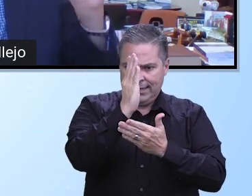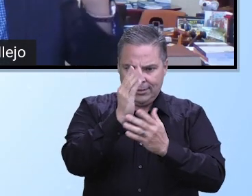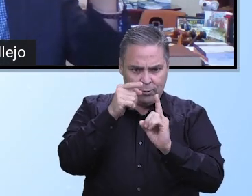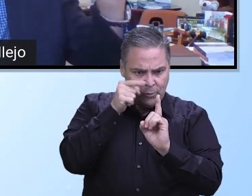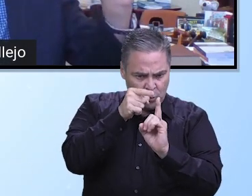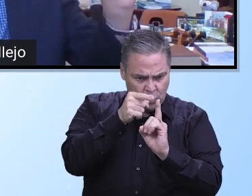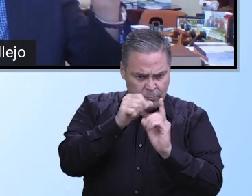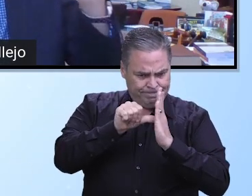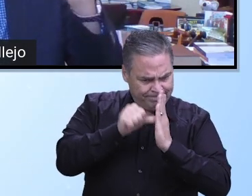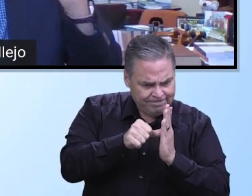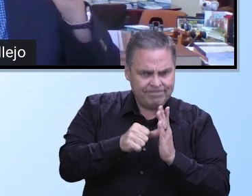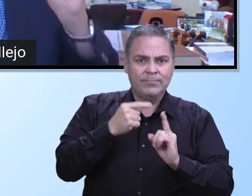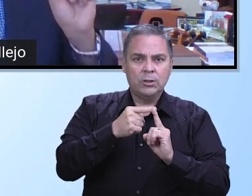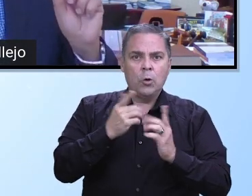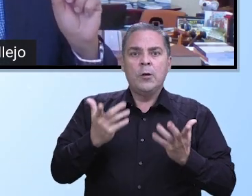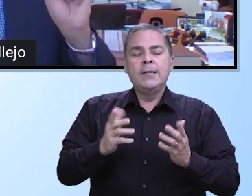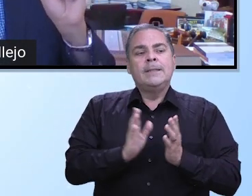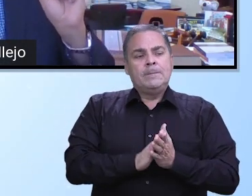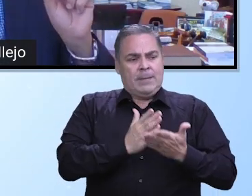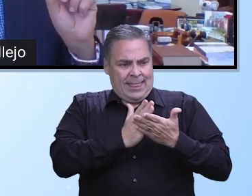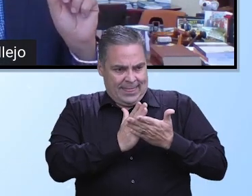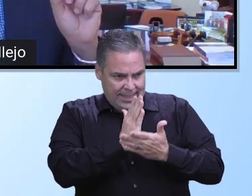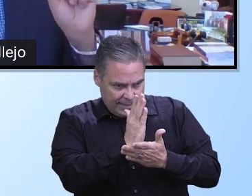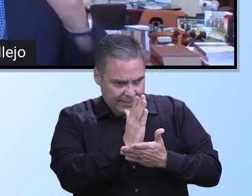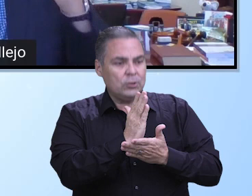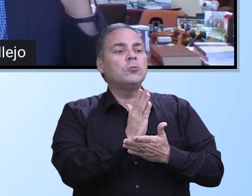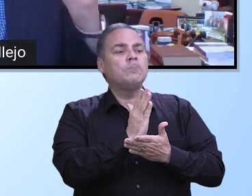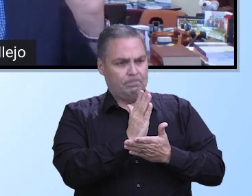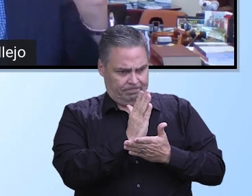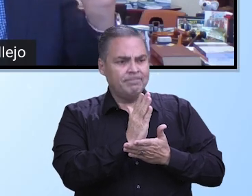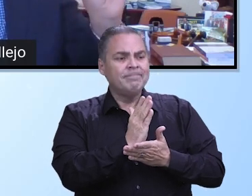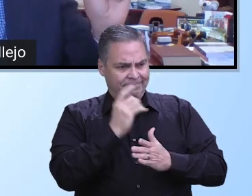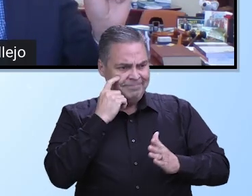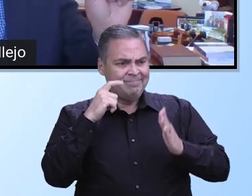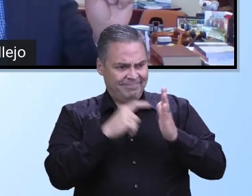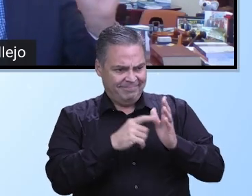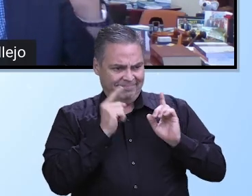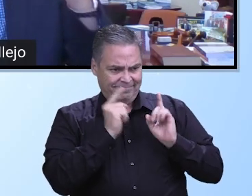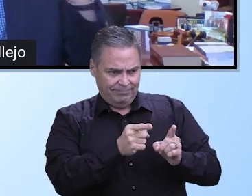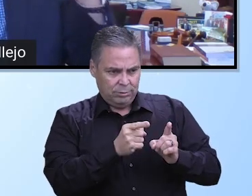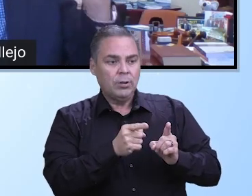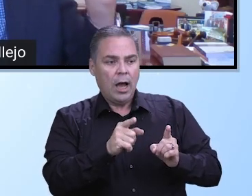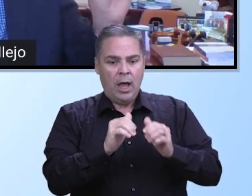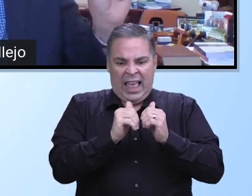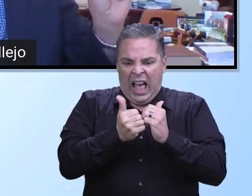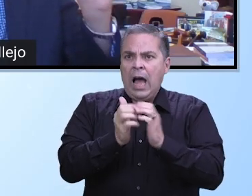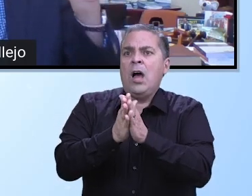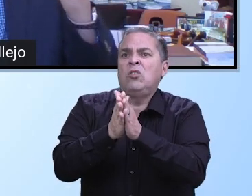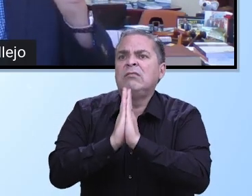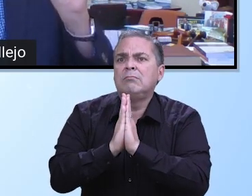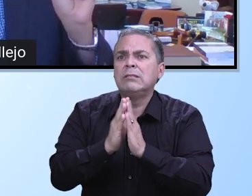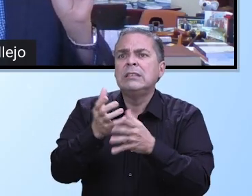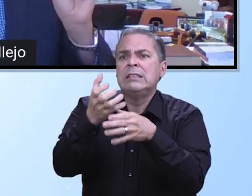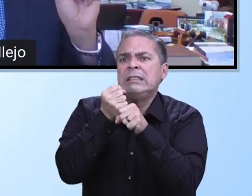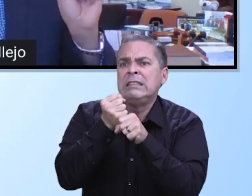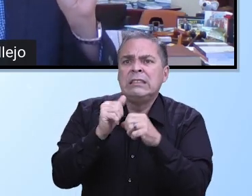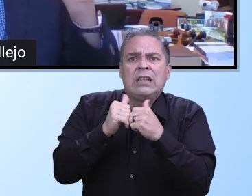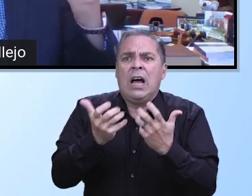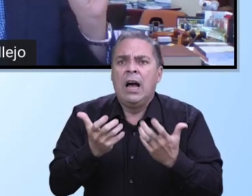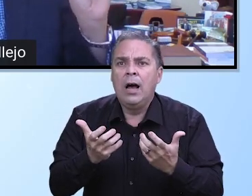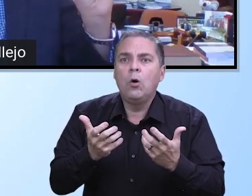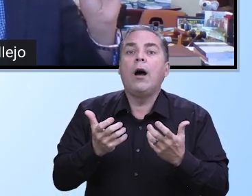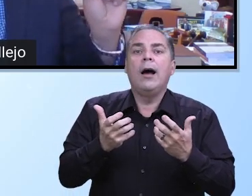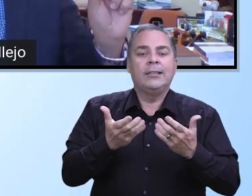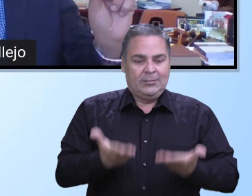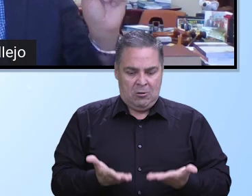tan solo el derecho, sino el medio para solicitarlo y da la herramienta, que sé que se van a discutir, pero entre otras cosas bien